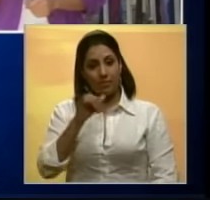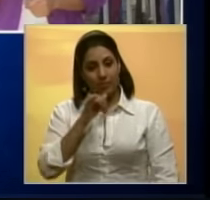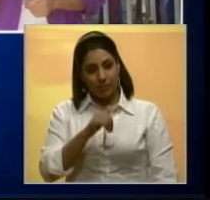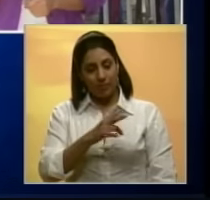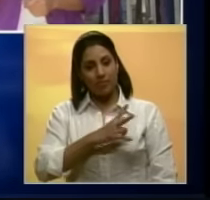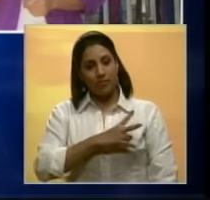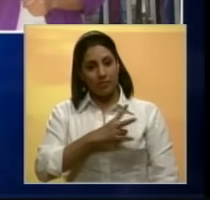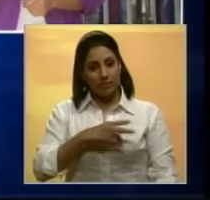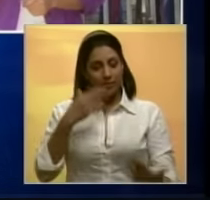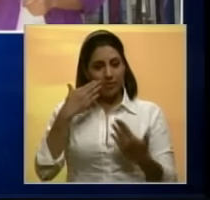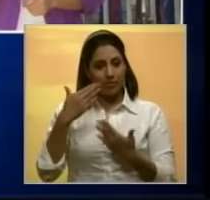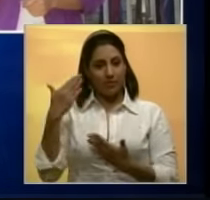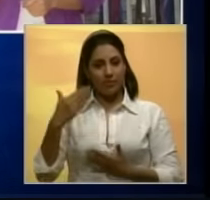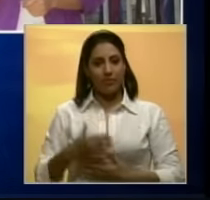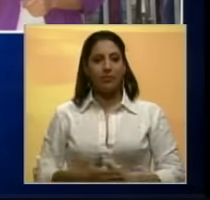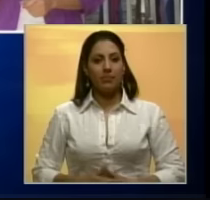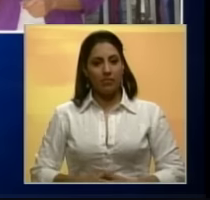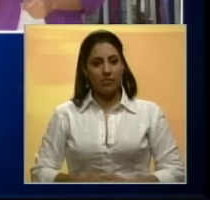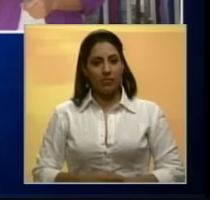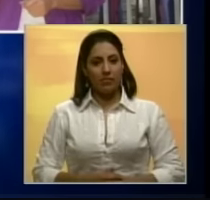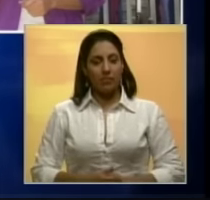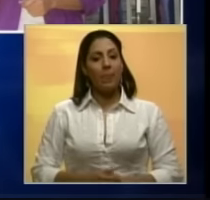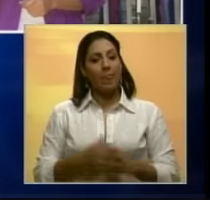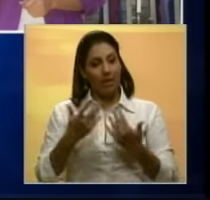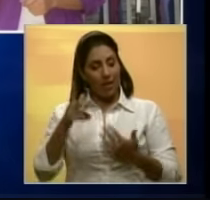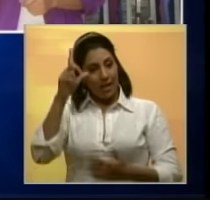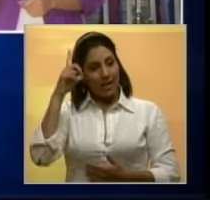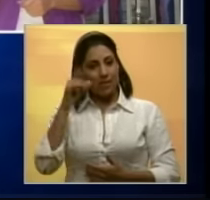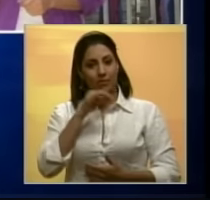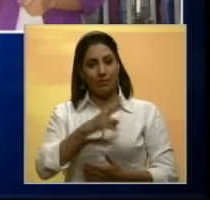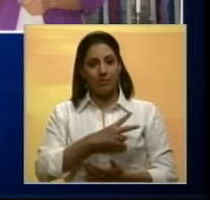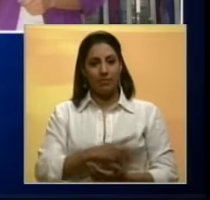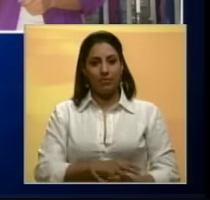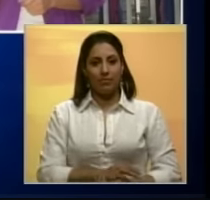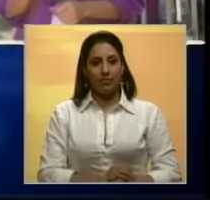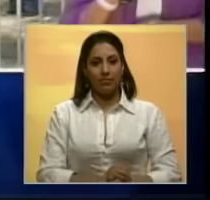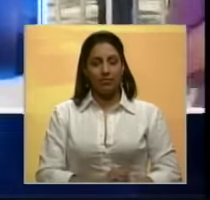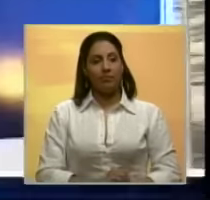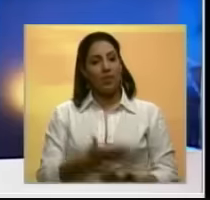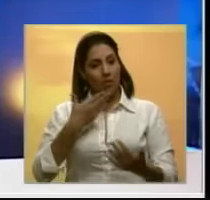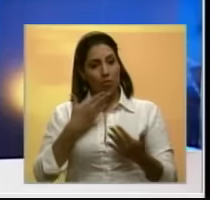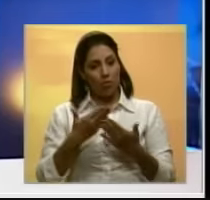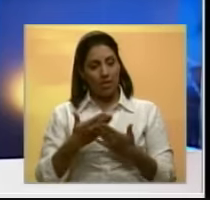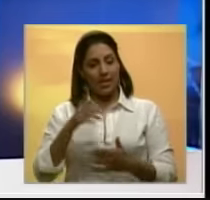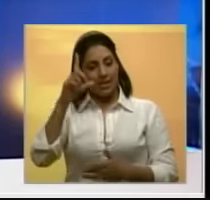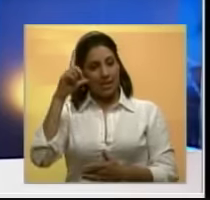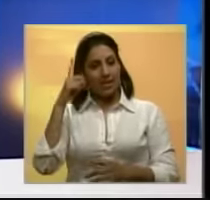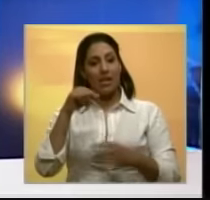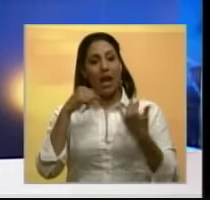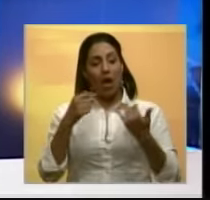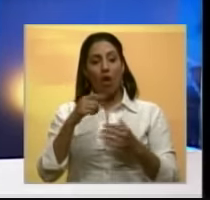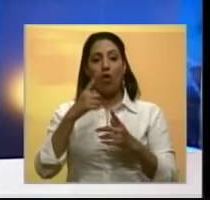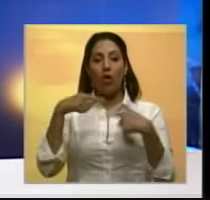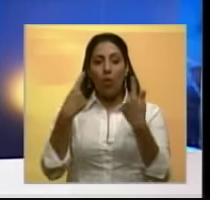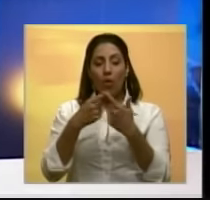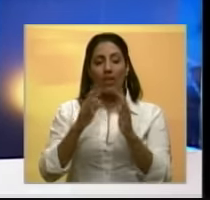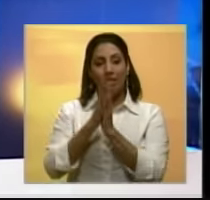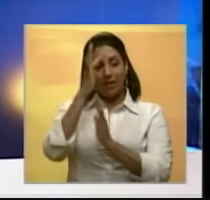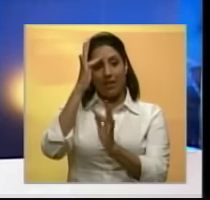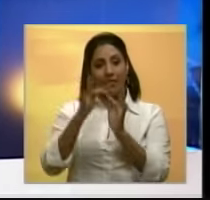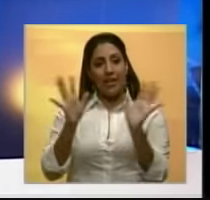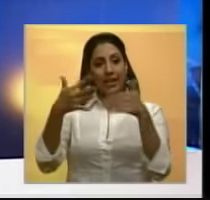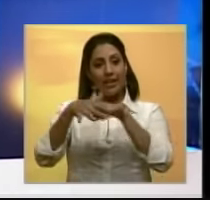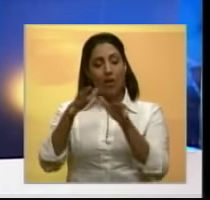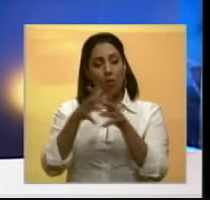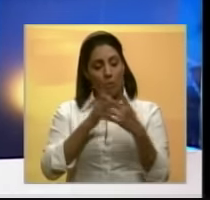de la emisión meridiana de su noticiero Venevisión. Liz Flores, Noticiero Venevisión. Muchísimas gracias, Liz. Desde el distribuidor Santa Fe, integrantes